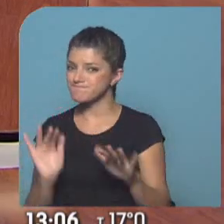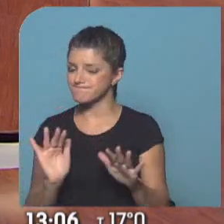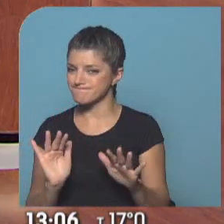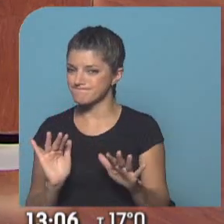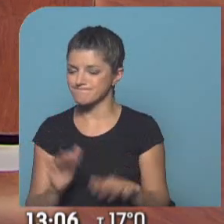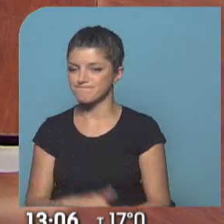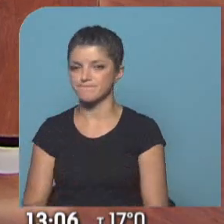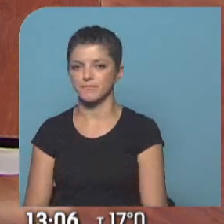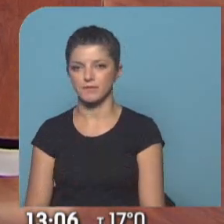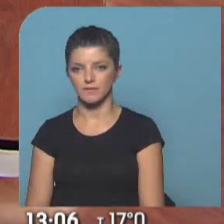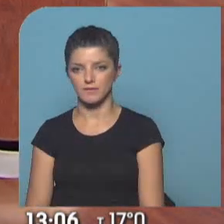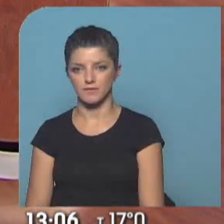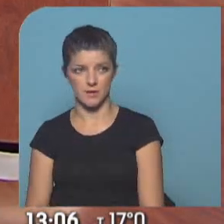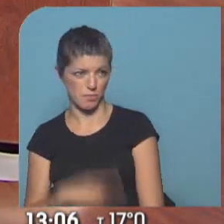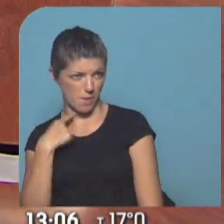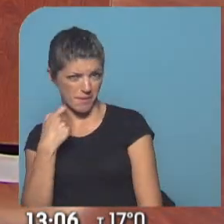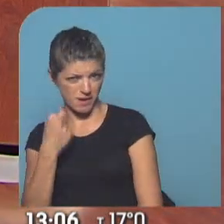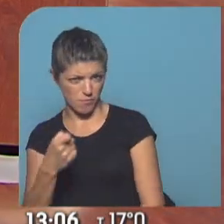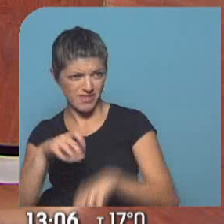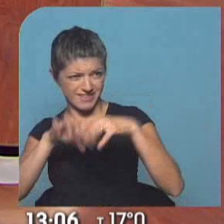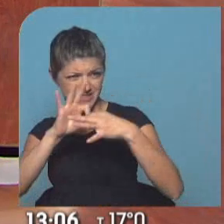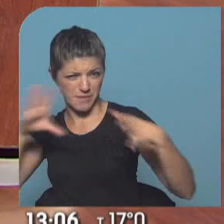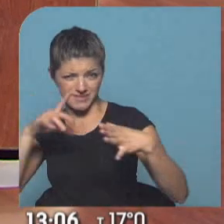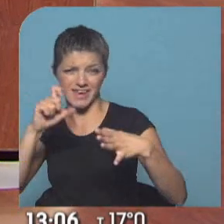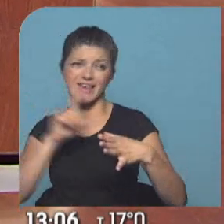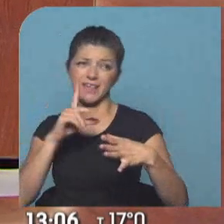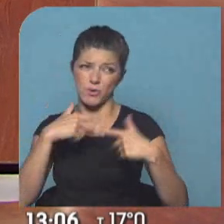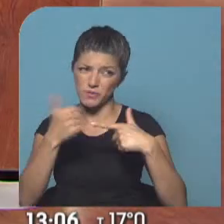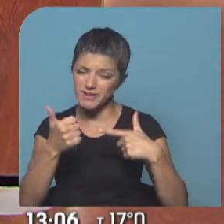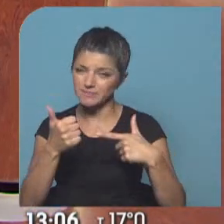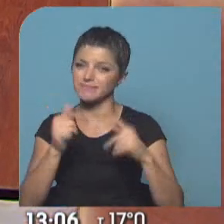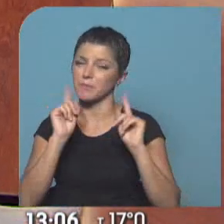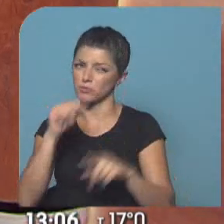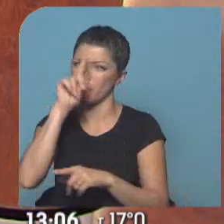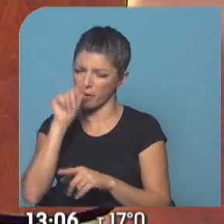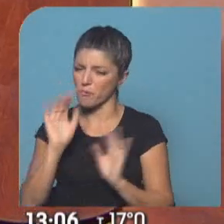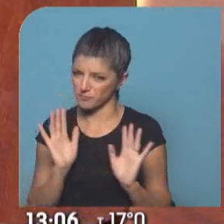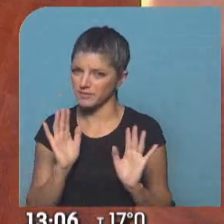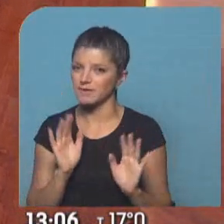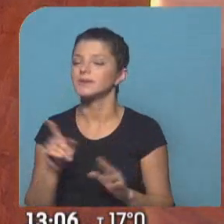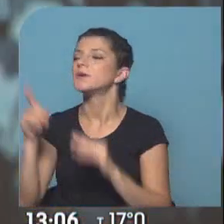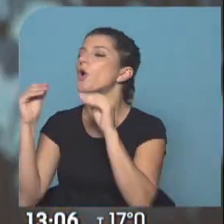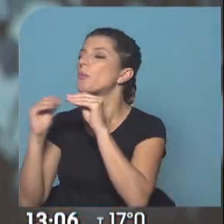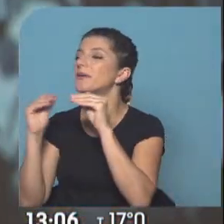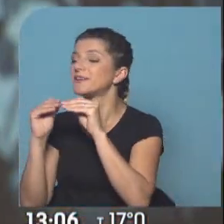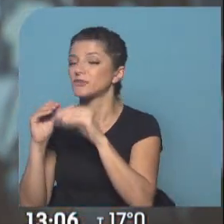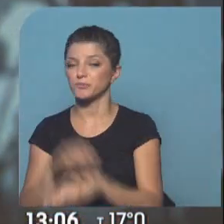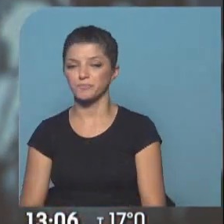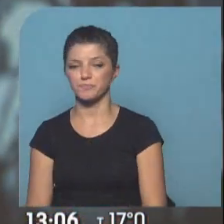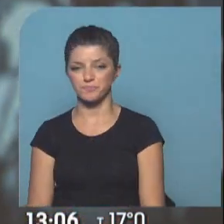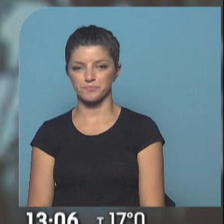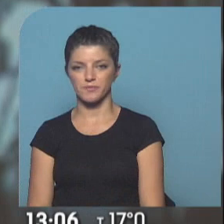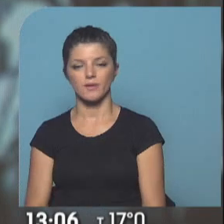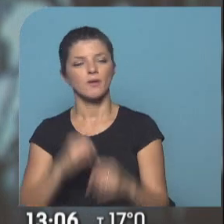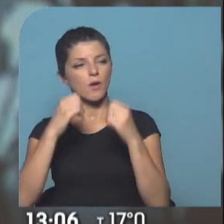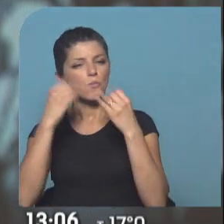digamos, ¿puede prescindir de Cataluña? Es la otra pregunta también, ¿no? Te van a preguntar mis compañeros. ¿Qué tal, José? Buen día. Escuchábamos recién